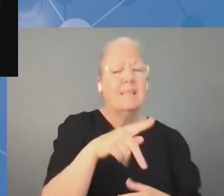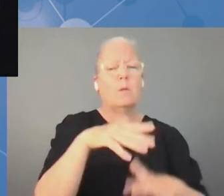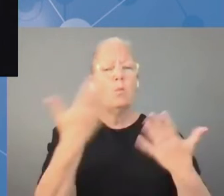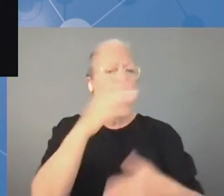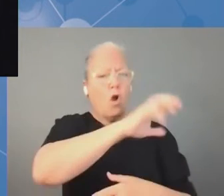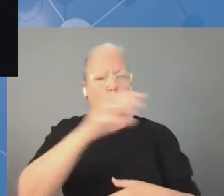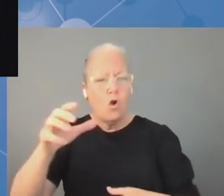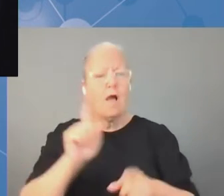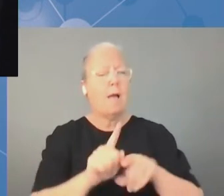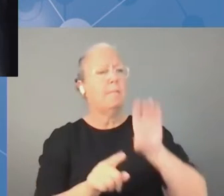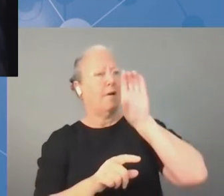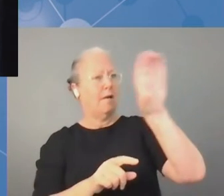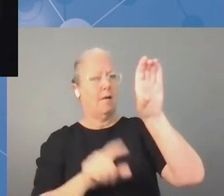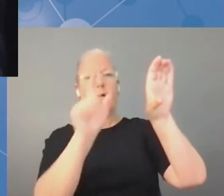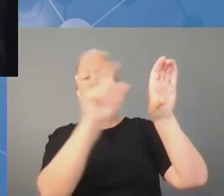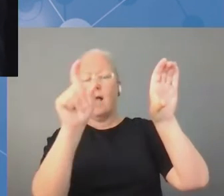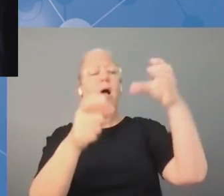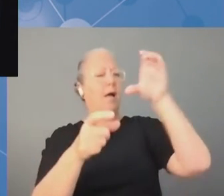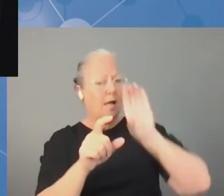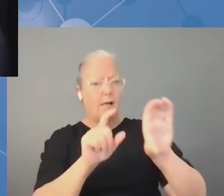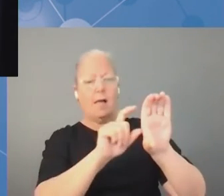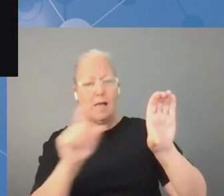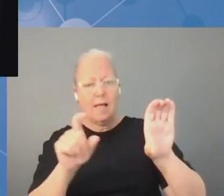en lo que se refiere